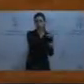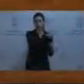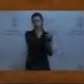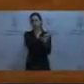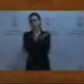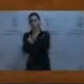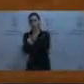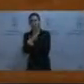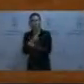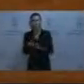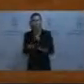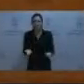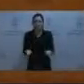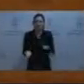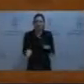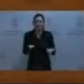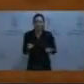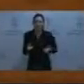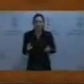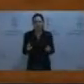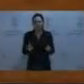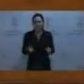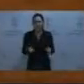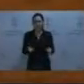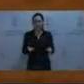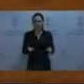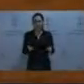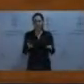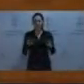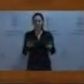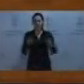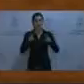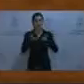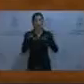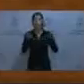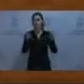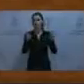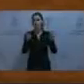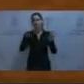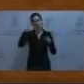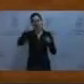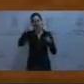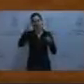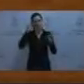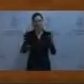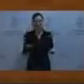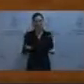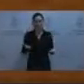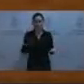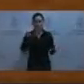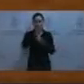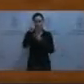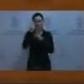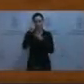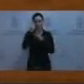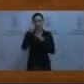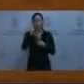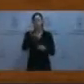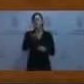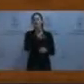de ideologías. Si me permiten, señorías, yo les quiero decir que este es un asunto de sentido común y de que la comunidad